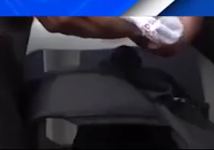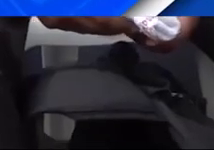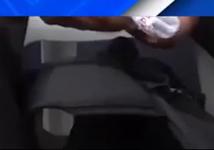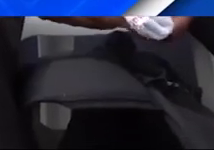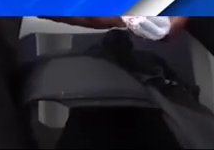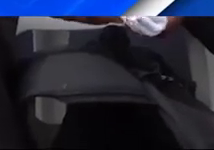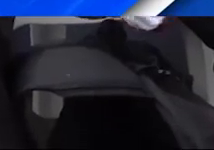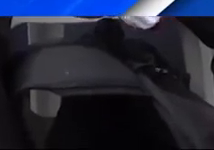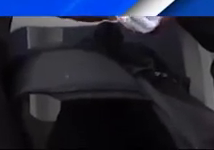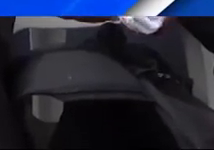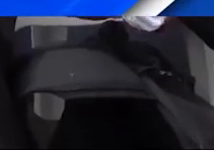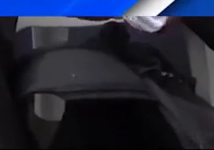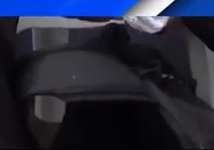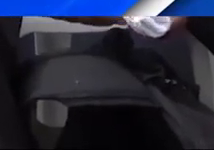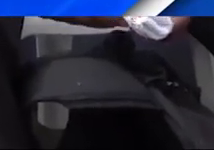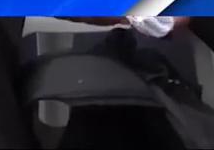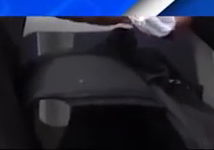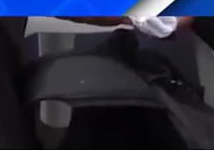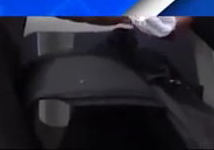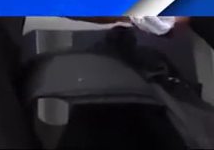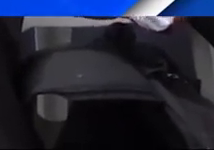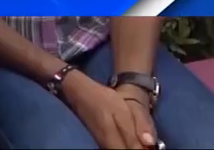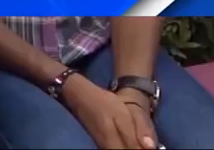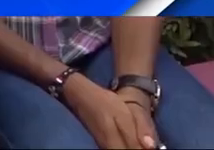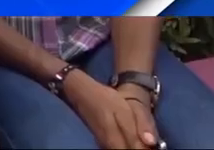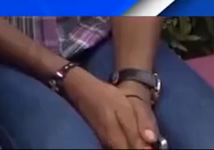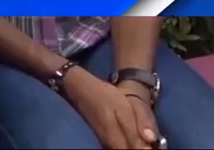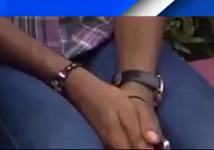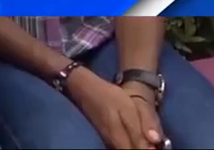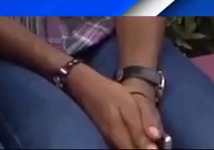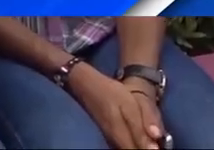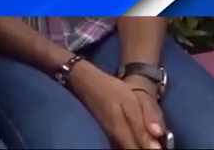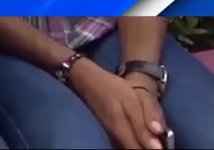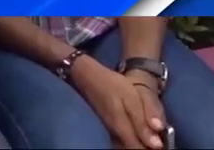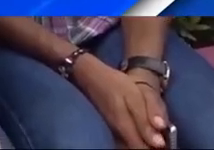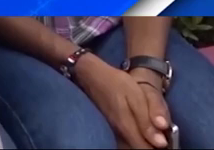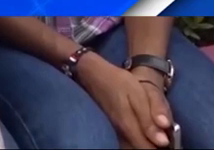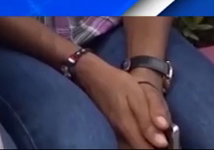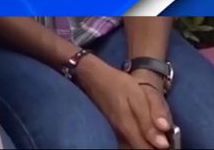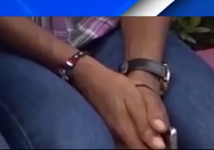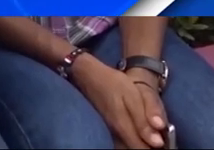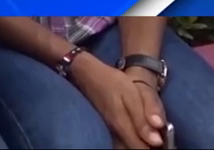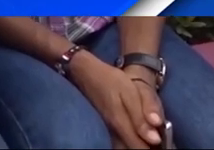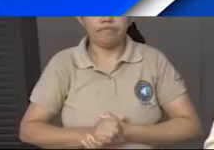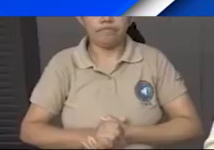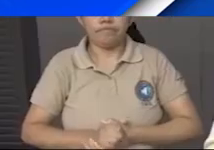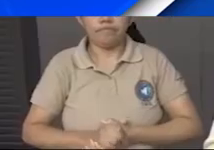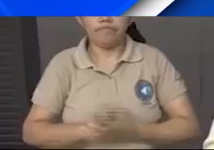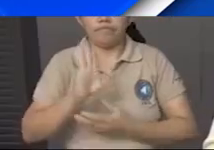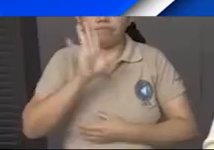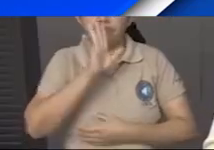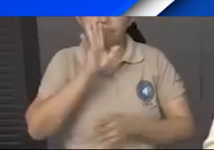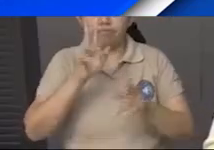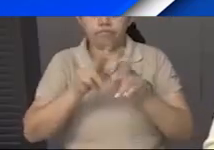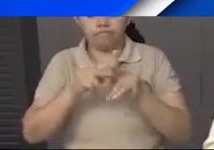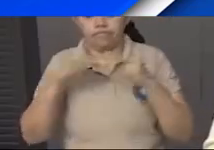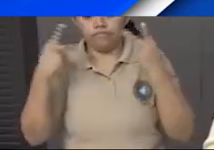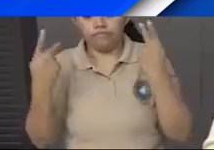Downs, vicepresidenta de la Comisión de Asuntos de los Pueblos Originarios Afrodescendientes. La